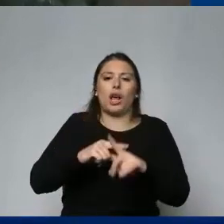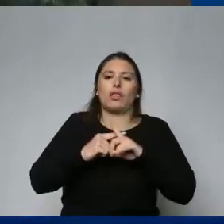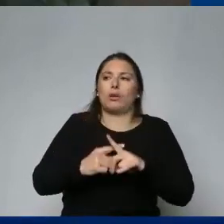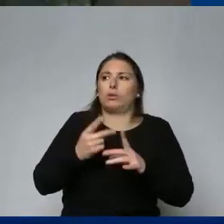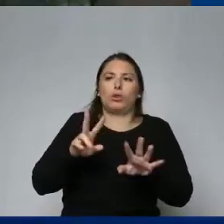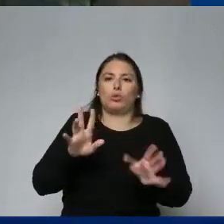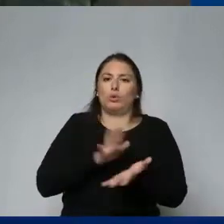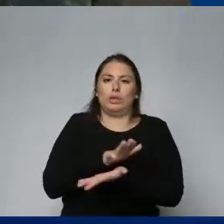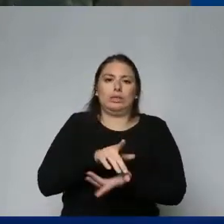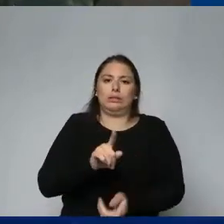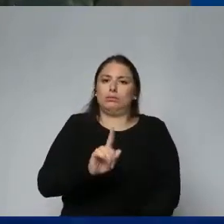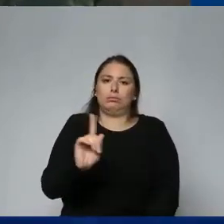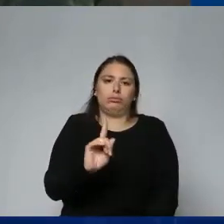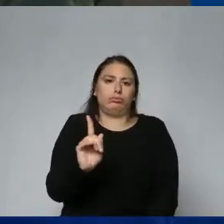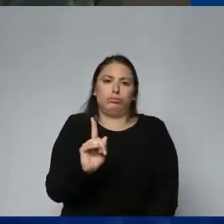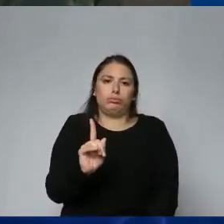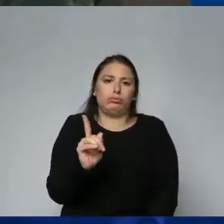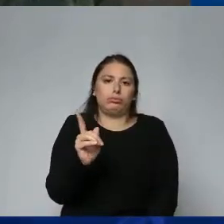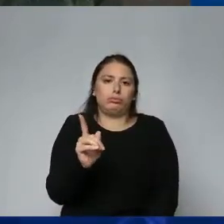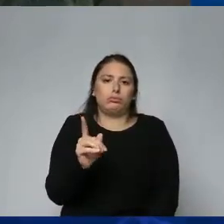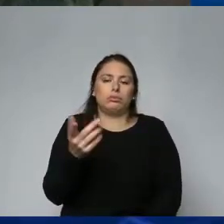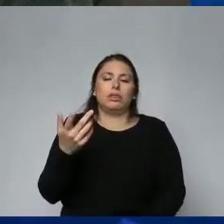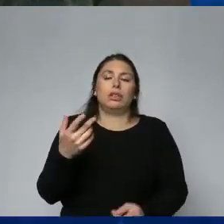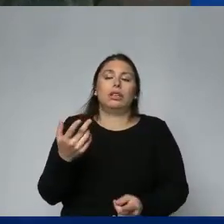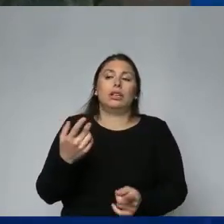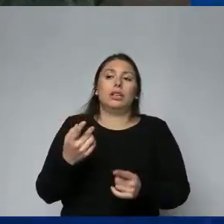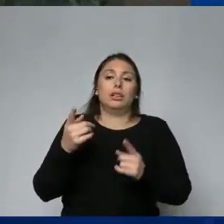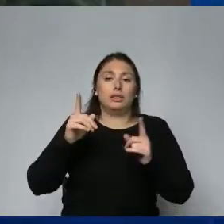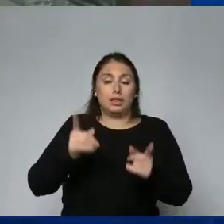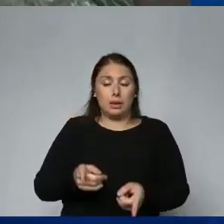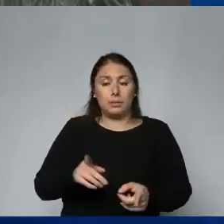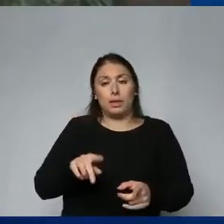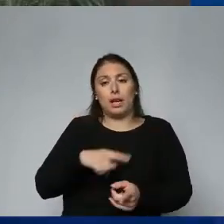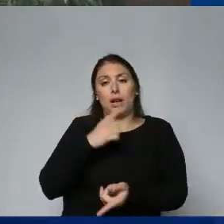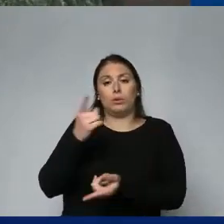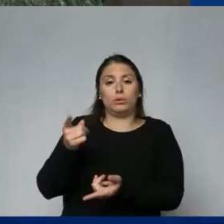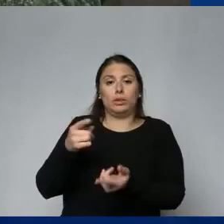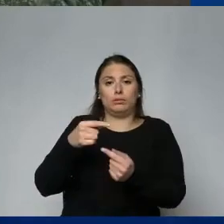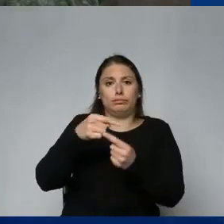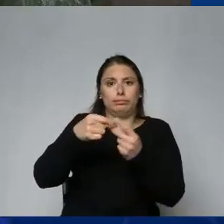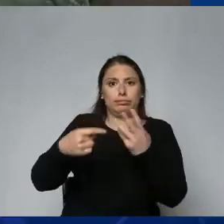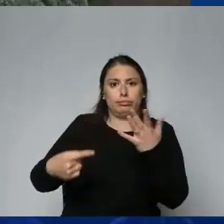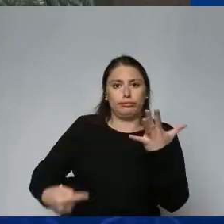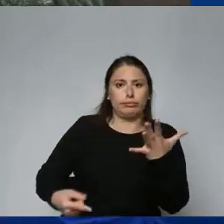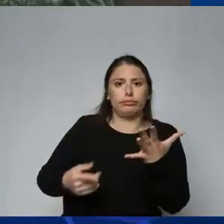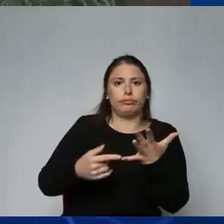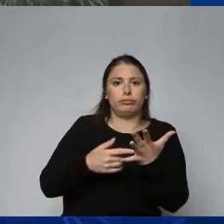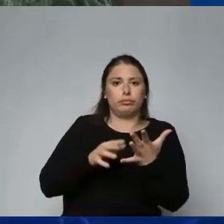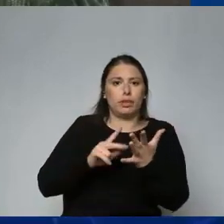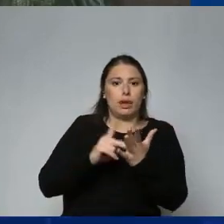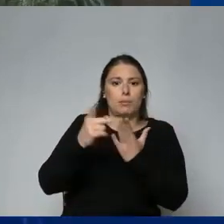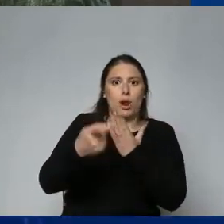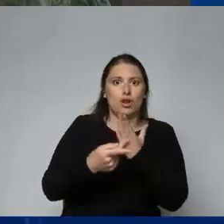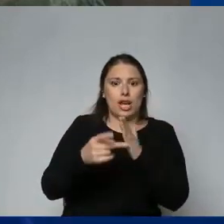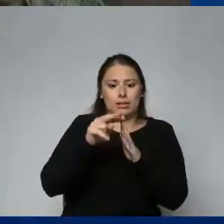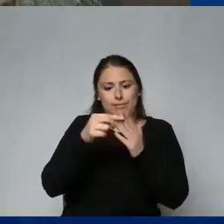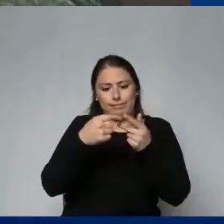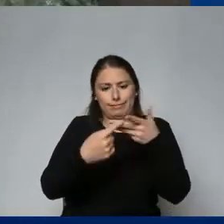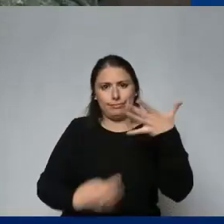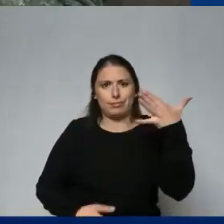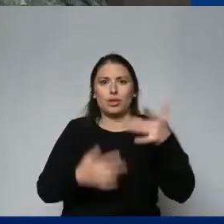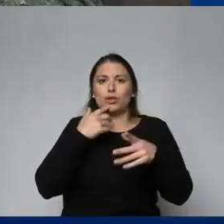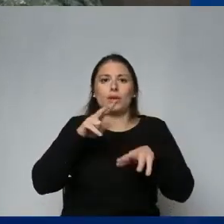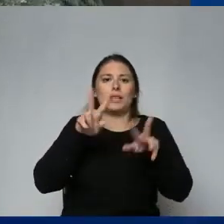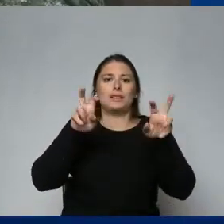momento. Y después hay otra serie de cosas en ese proyecto que tienen que ver con la